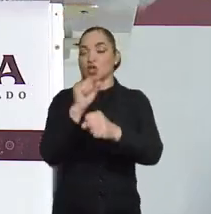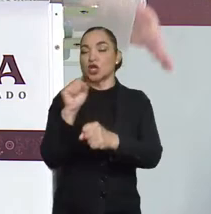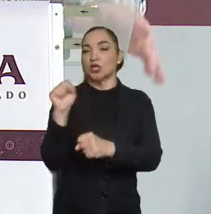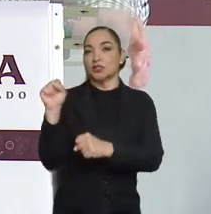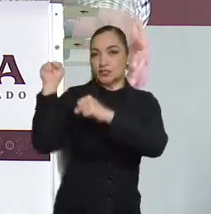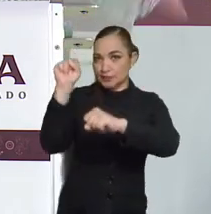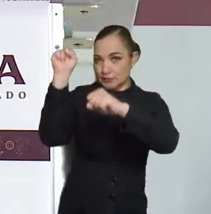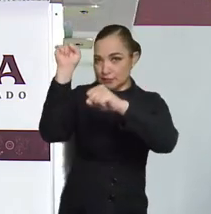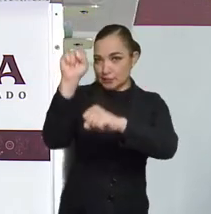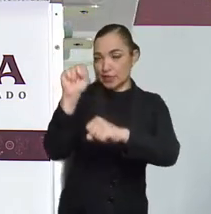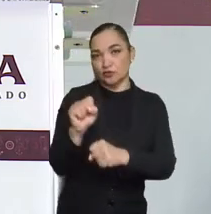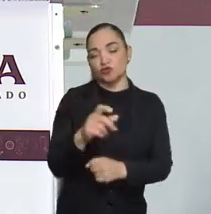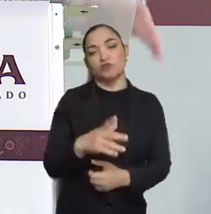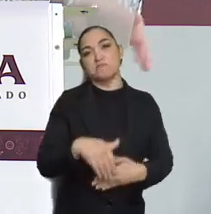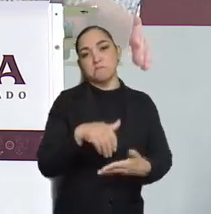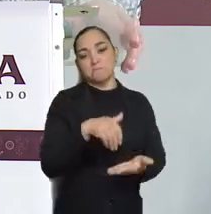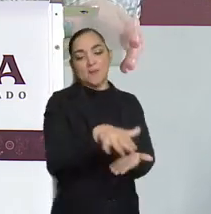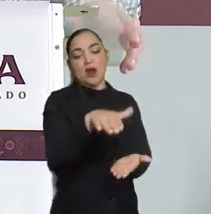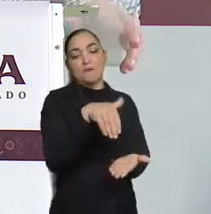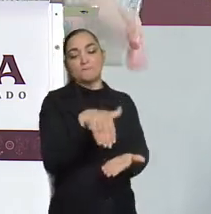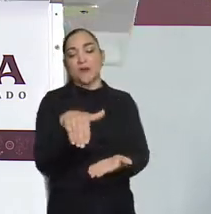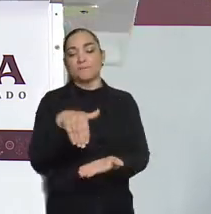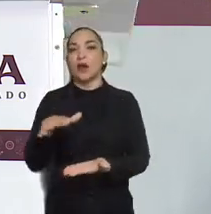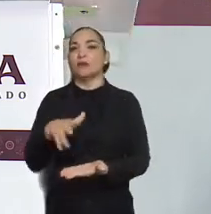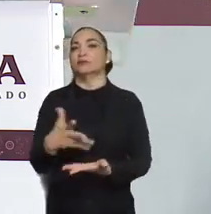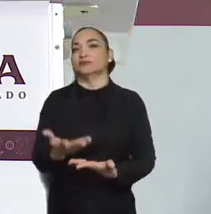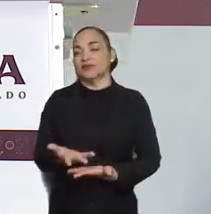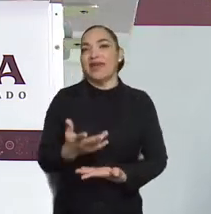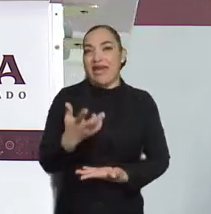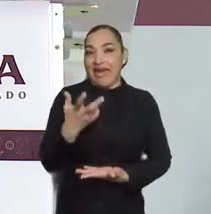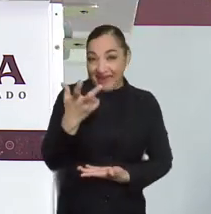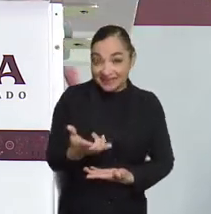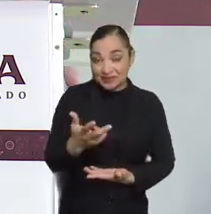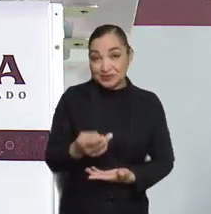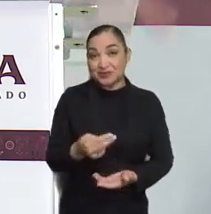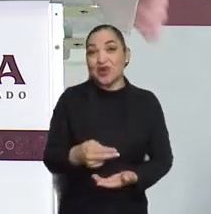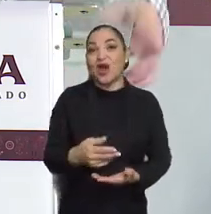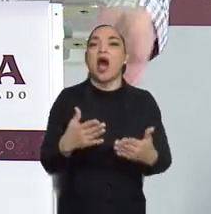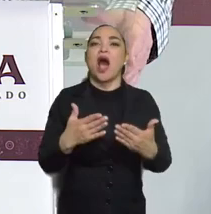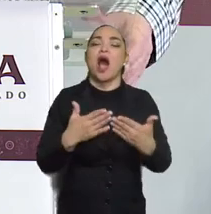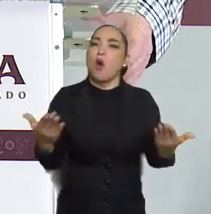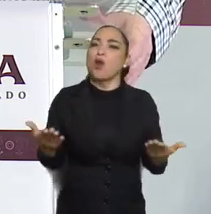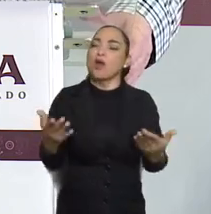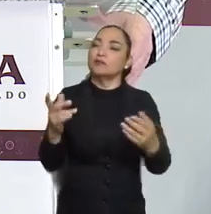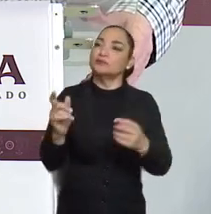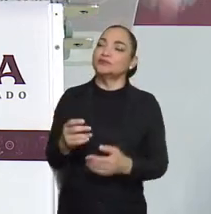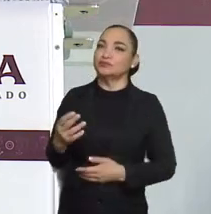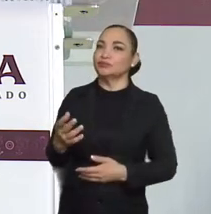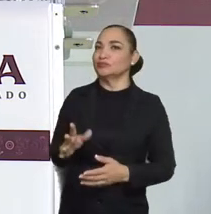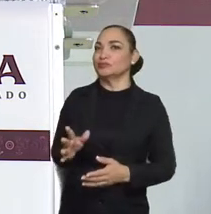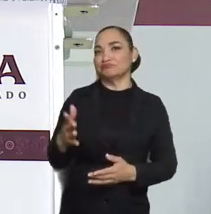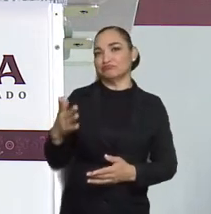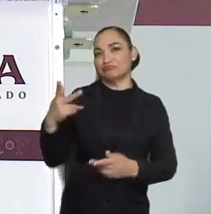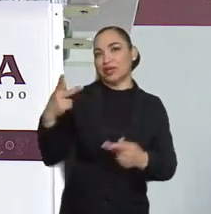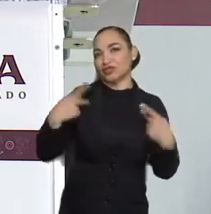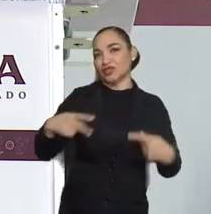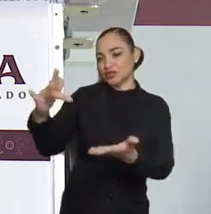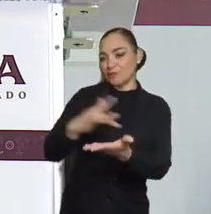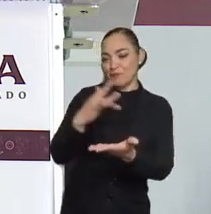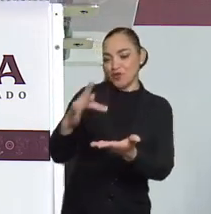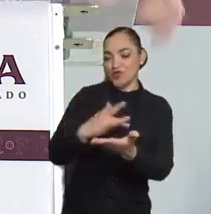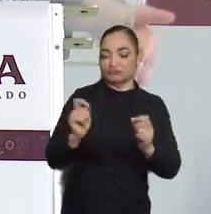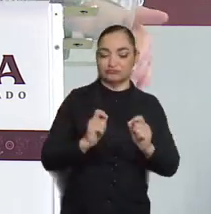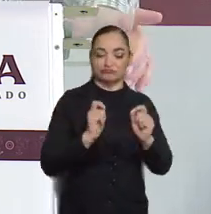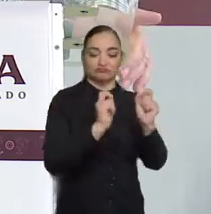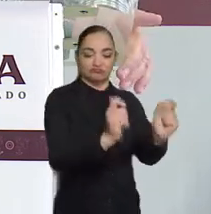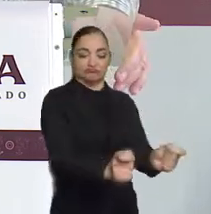hacer algunos compañeros que nombré yo. Ahora nada más darle a los nuestros y a los otros no. Le